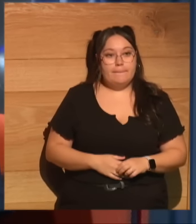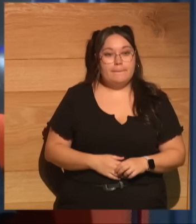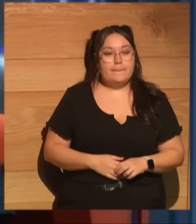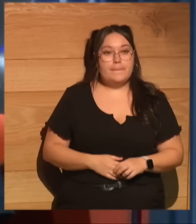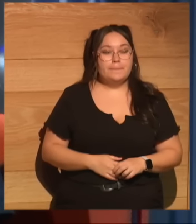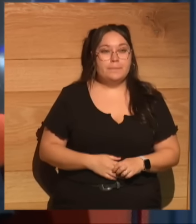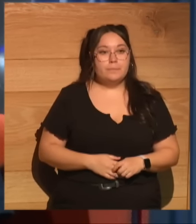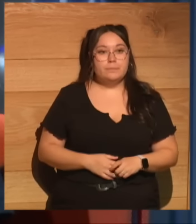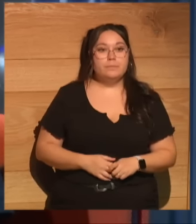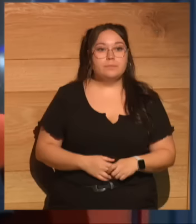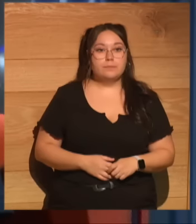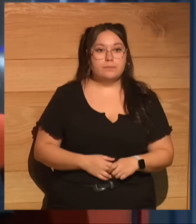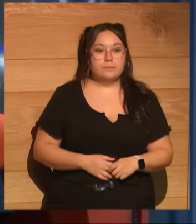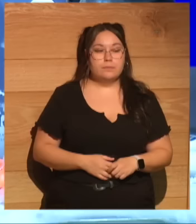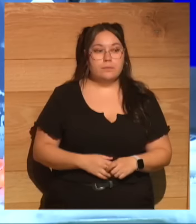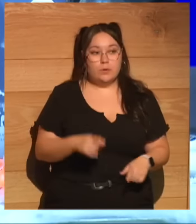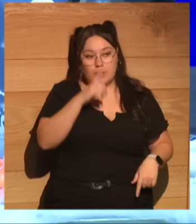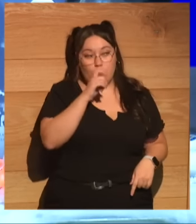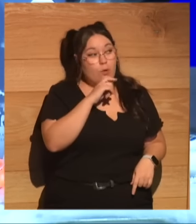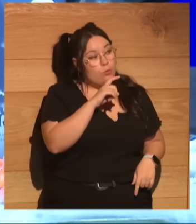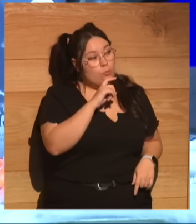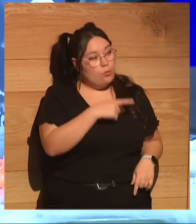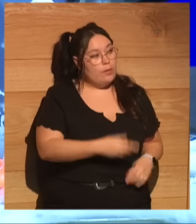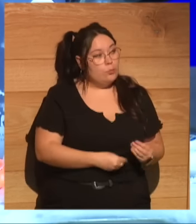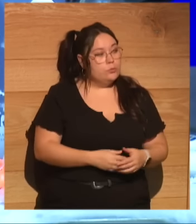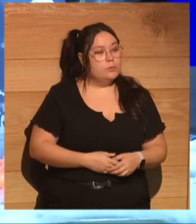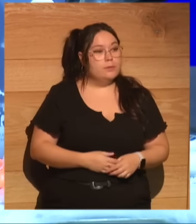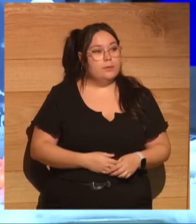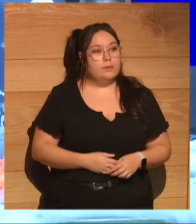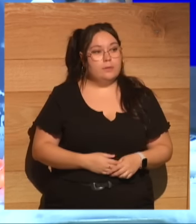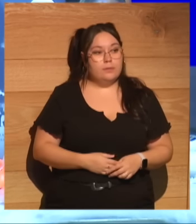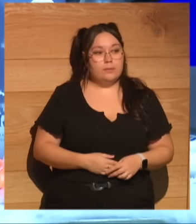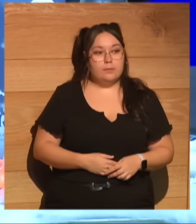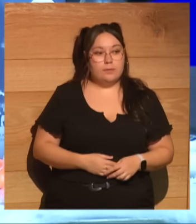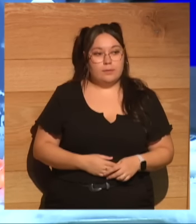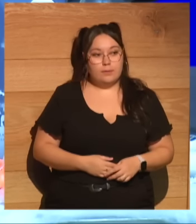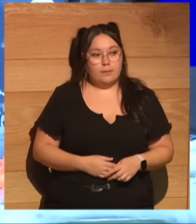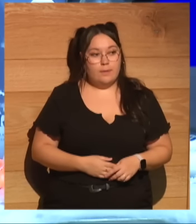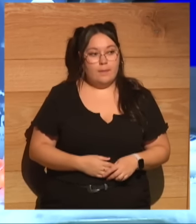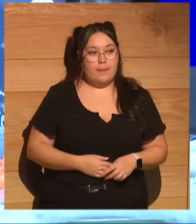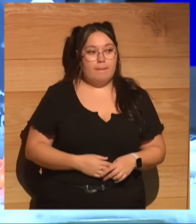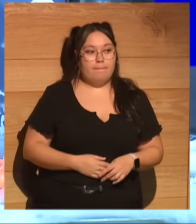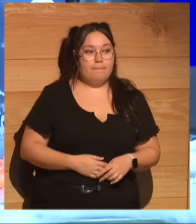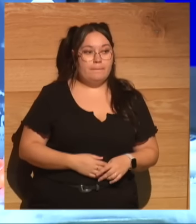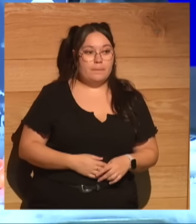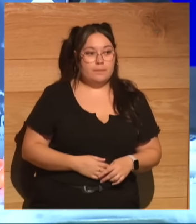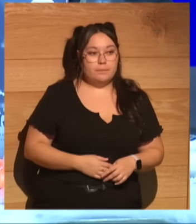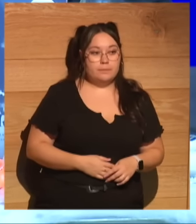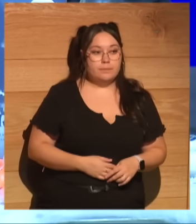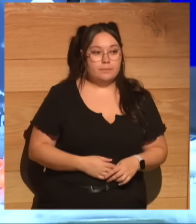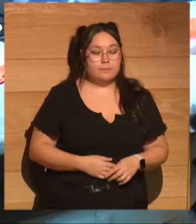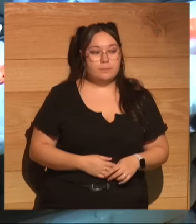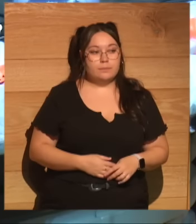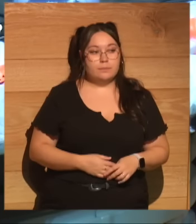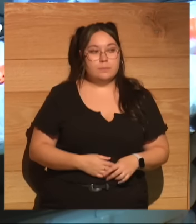No hay. ¿Te acuerdas cómo era? ¿Te acuerdas? No se acordaba mientras lo hacía. Se va a acordar ahora. No me acordaba cuando lo